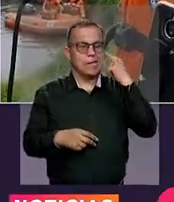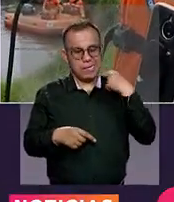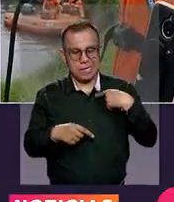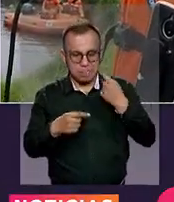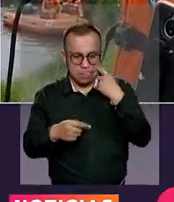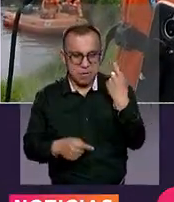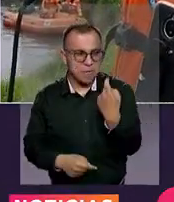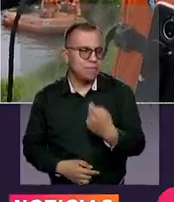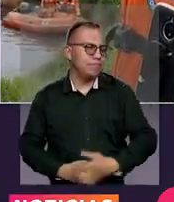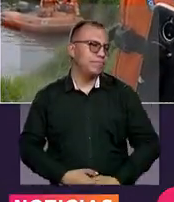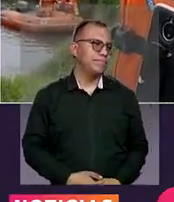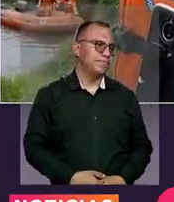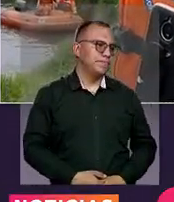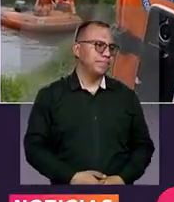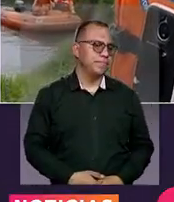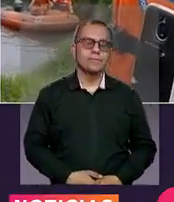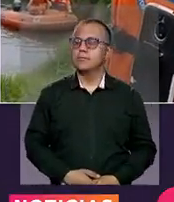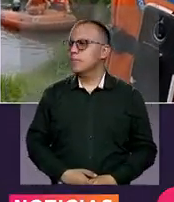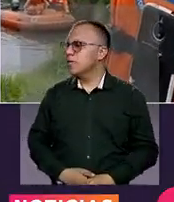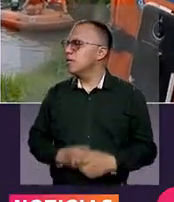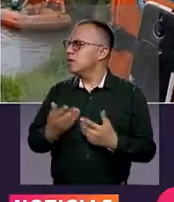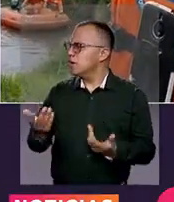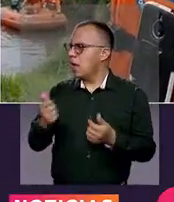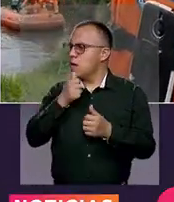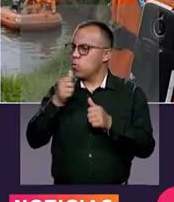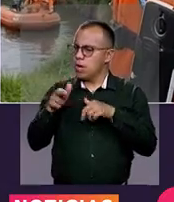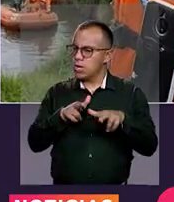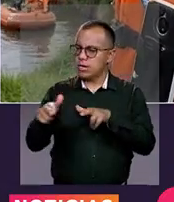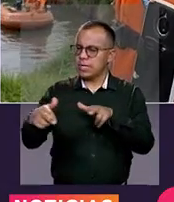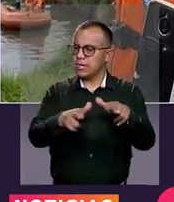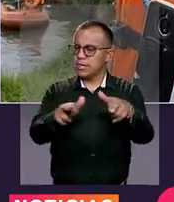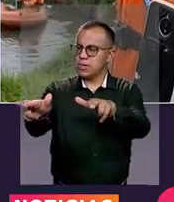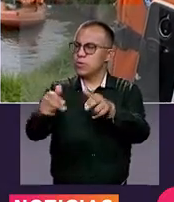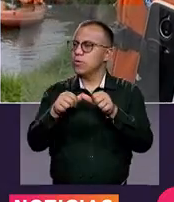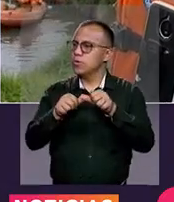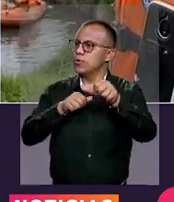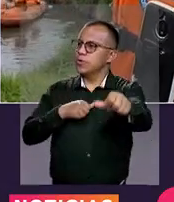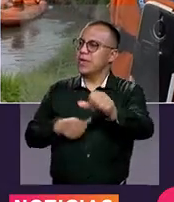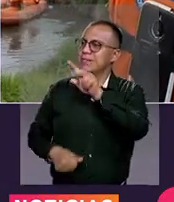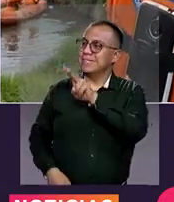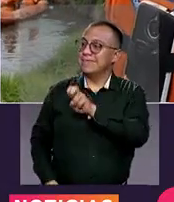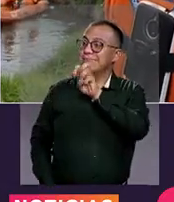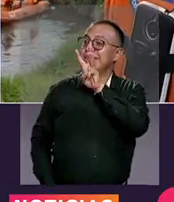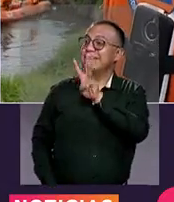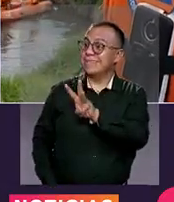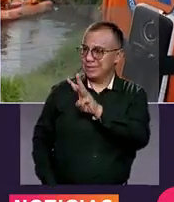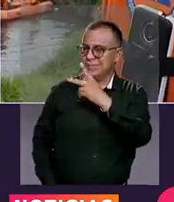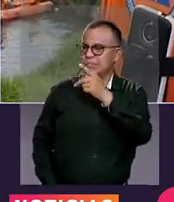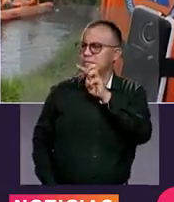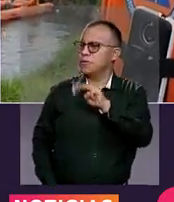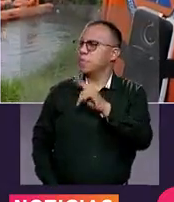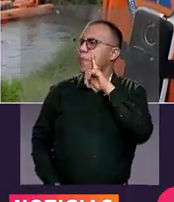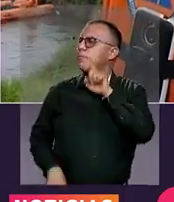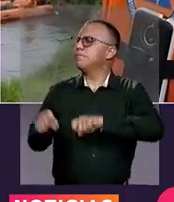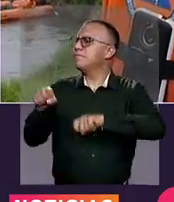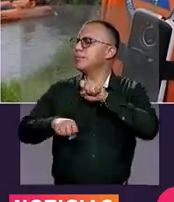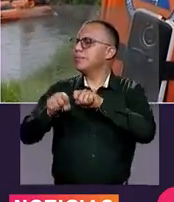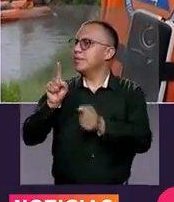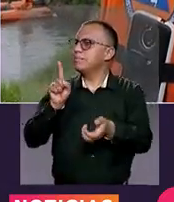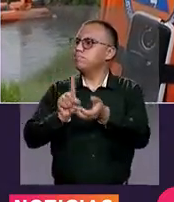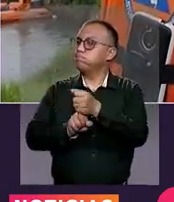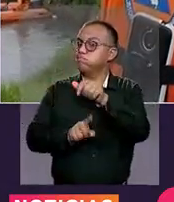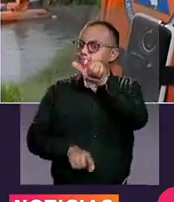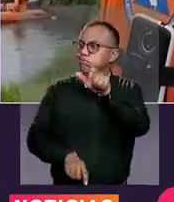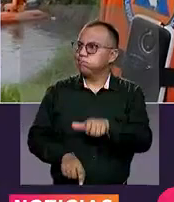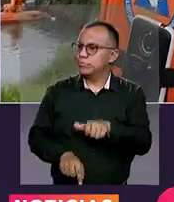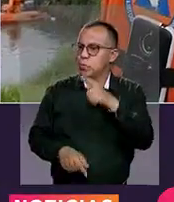más estamos buscando. El río tiene una longitud aproximada de 73 kilómetros, ¿cuál es la probabilidad de encontrar un cuerpo en